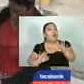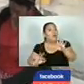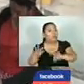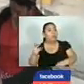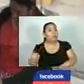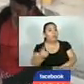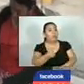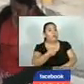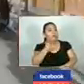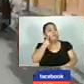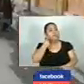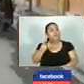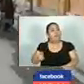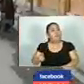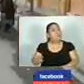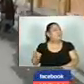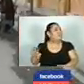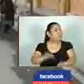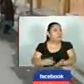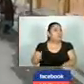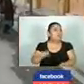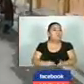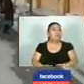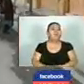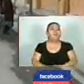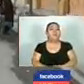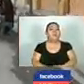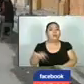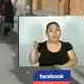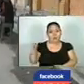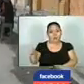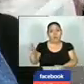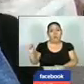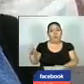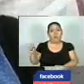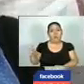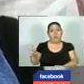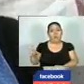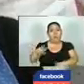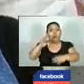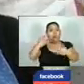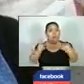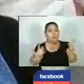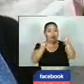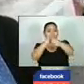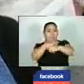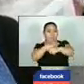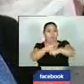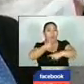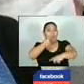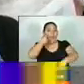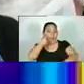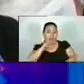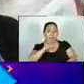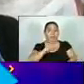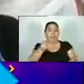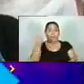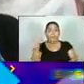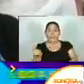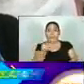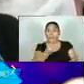comerciantes sostienen que son recurrentes. Realmente eso se da ya con los cambios. Cuando las personas